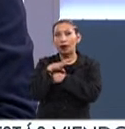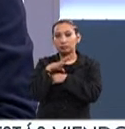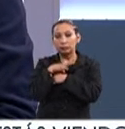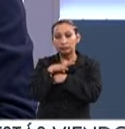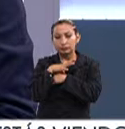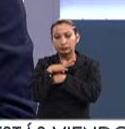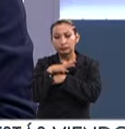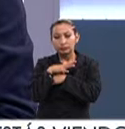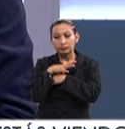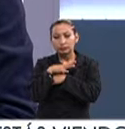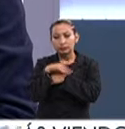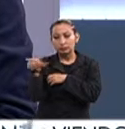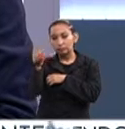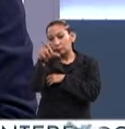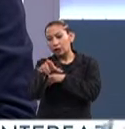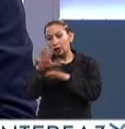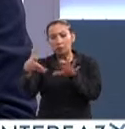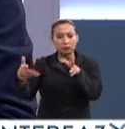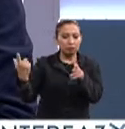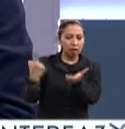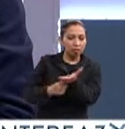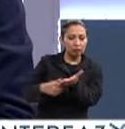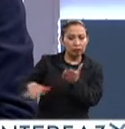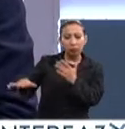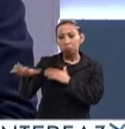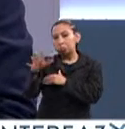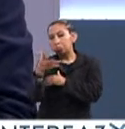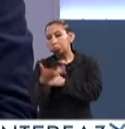Está formada por alrededor de